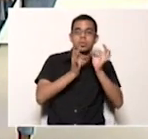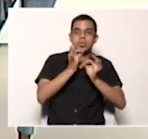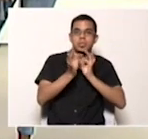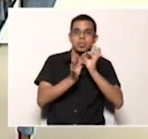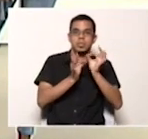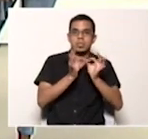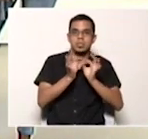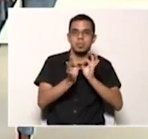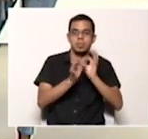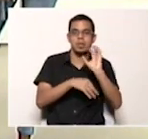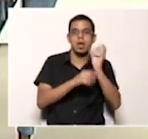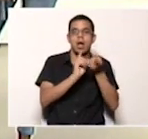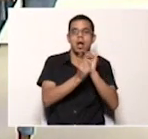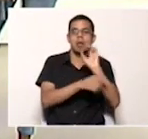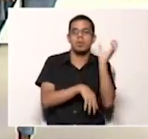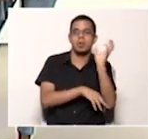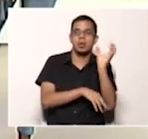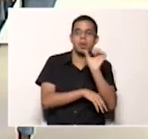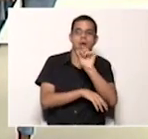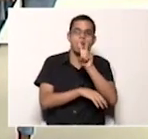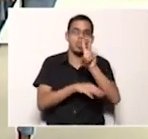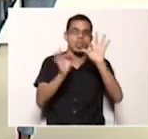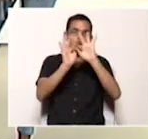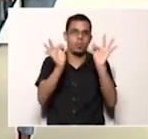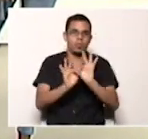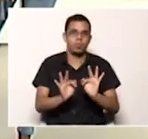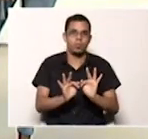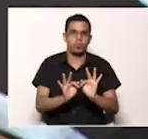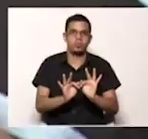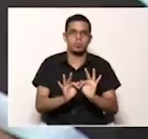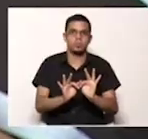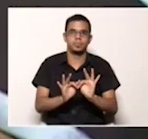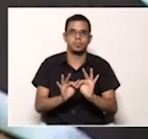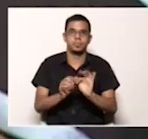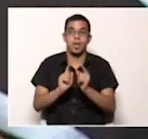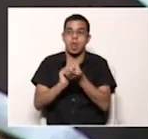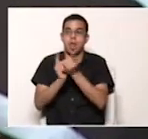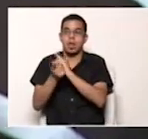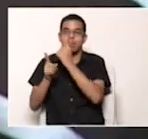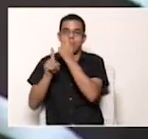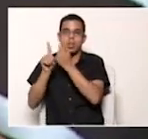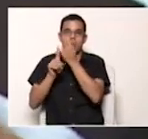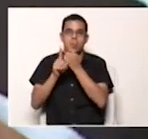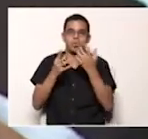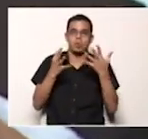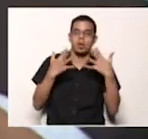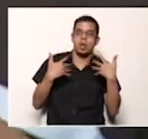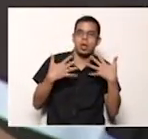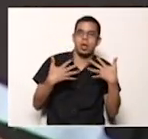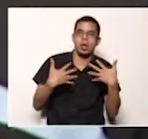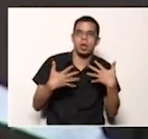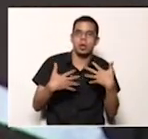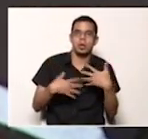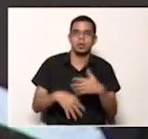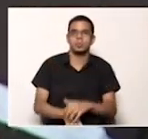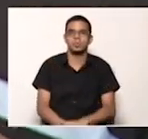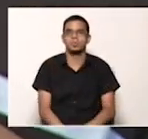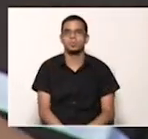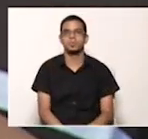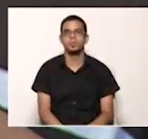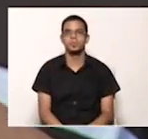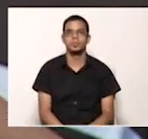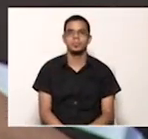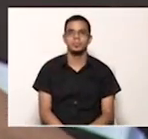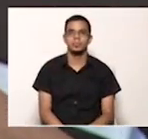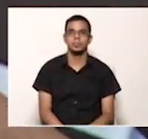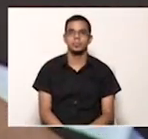como Tiempo. términos porque estamos hablando del calentamiento global y creo que la temperatura y el calor juegan un papel muy importante en esto.